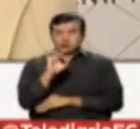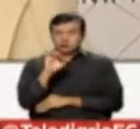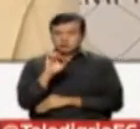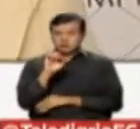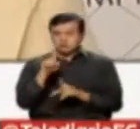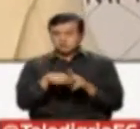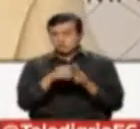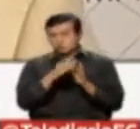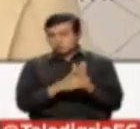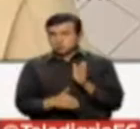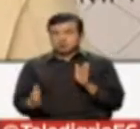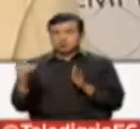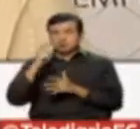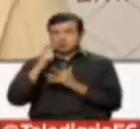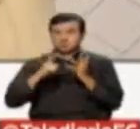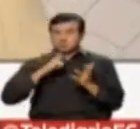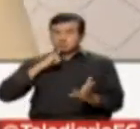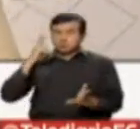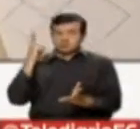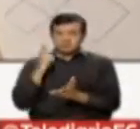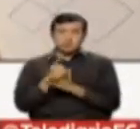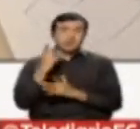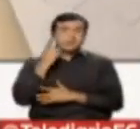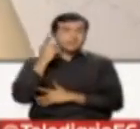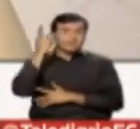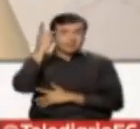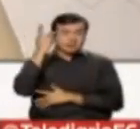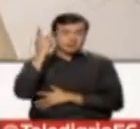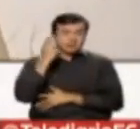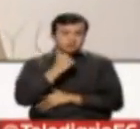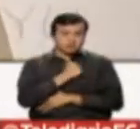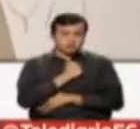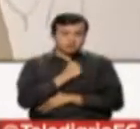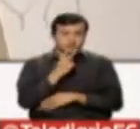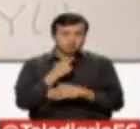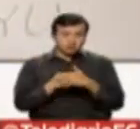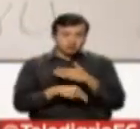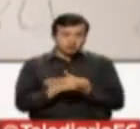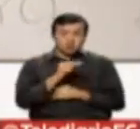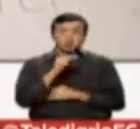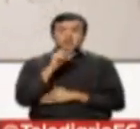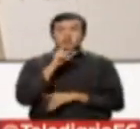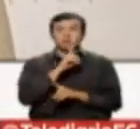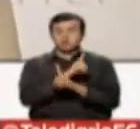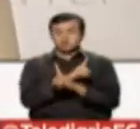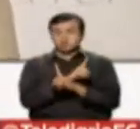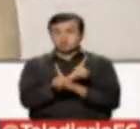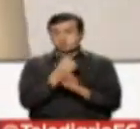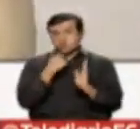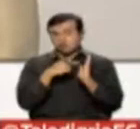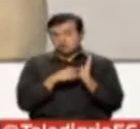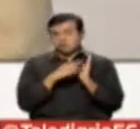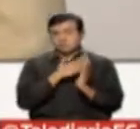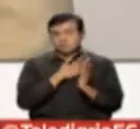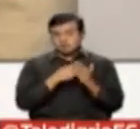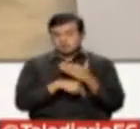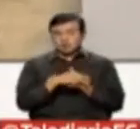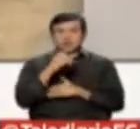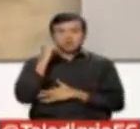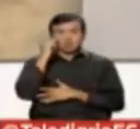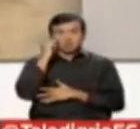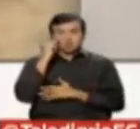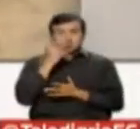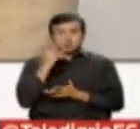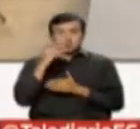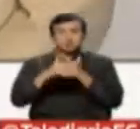partir de una necesidad real los padres que tenemos una persona con hijo con discapacidad en este caso con síndrome de down en algún